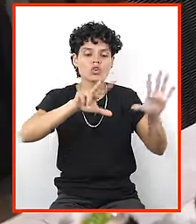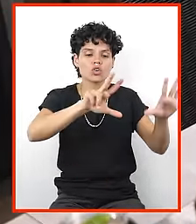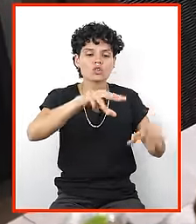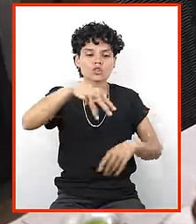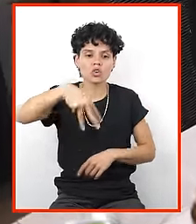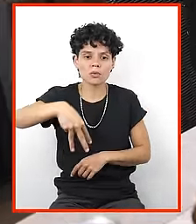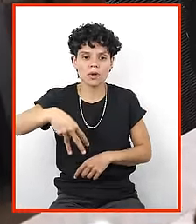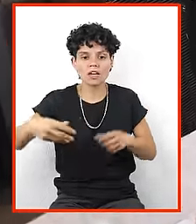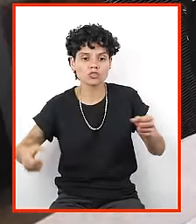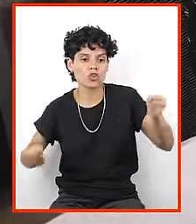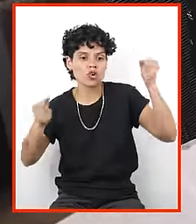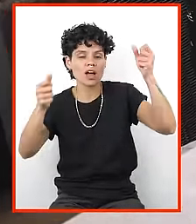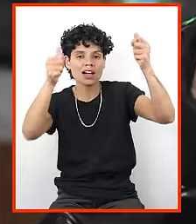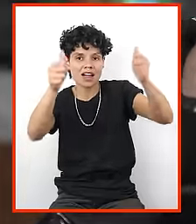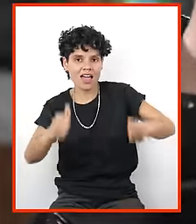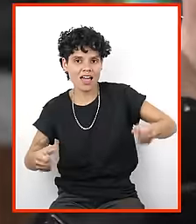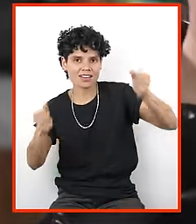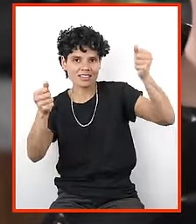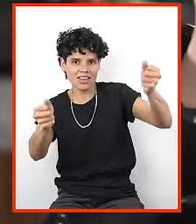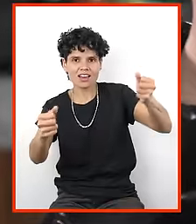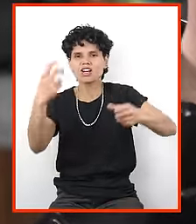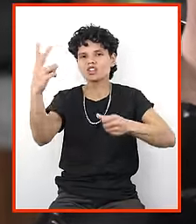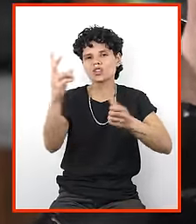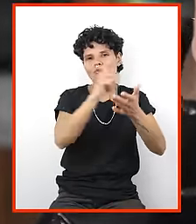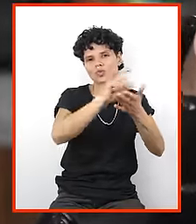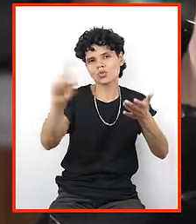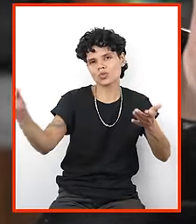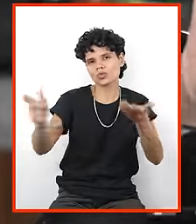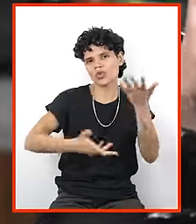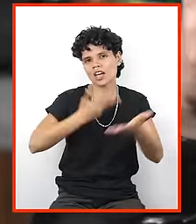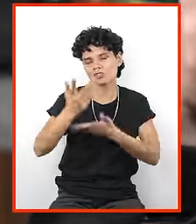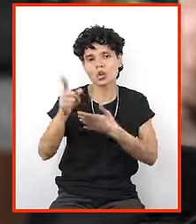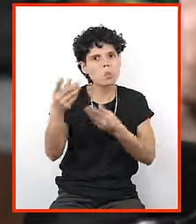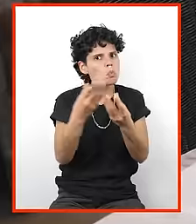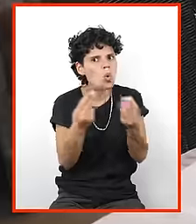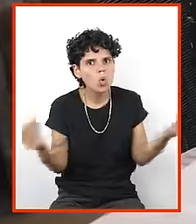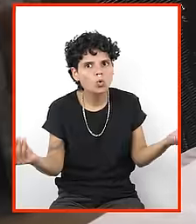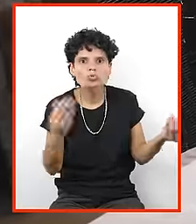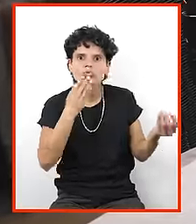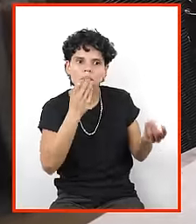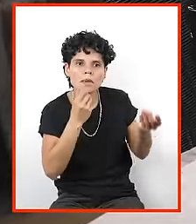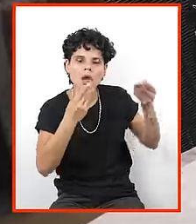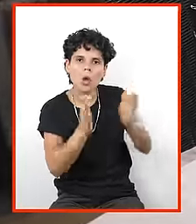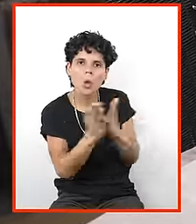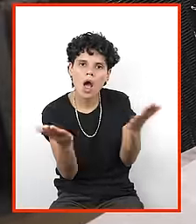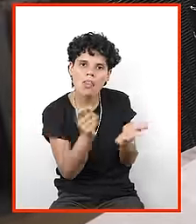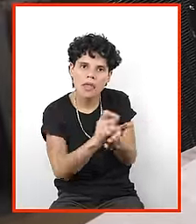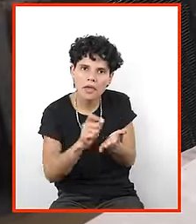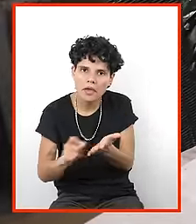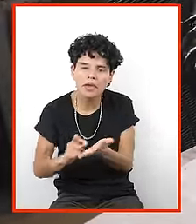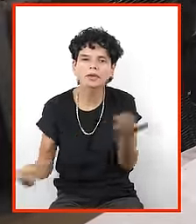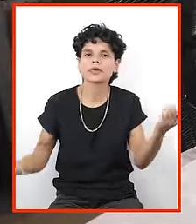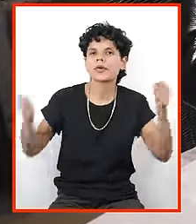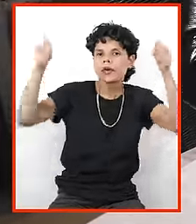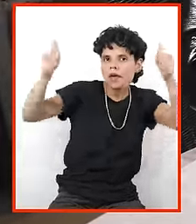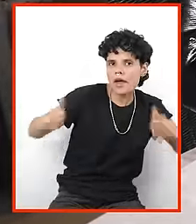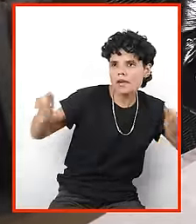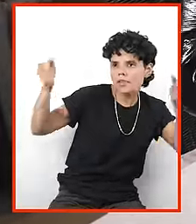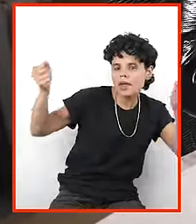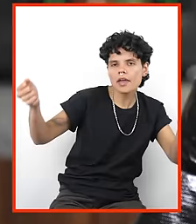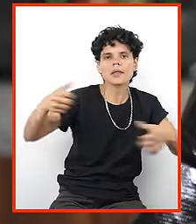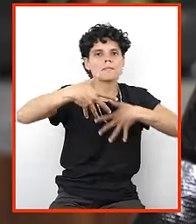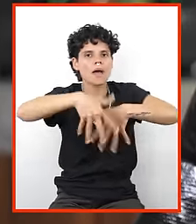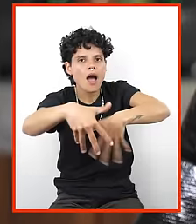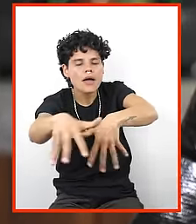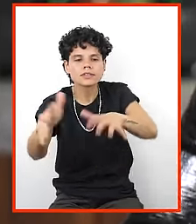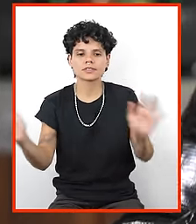marcha y estaba con un cartel con una letra tuya. Heavy. Y así mucha gente. Heavy. Y así en cuaderno. Sí. Y así